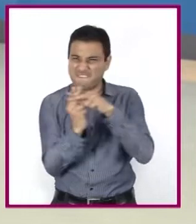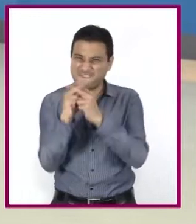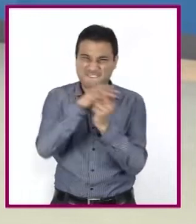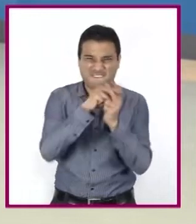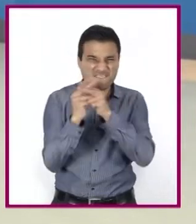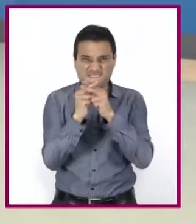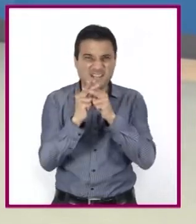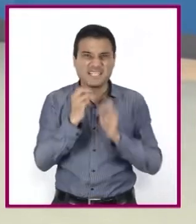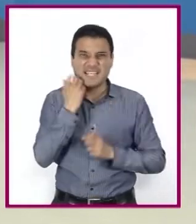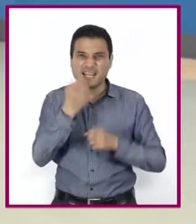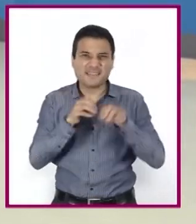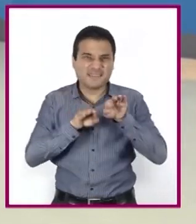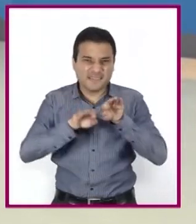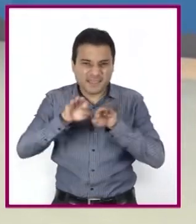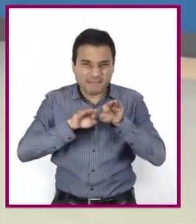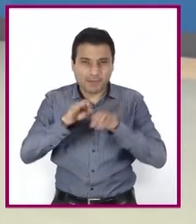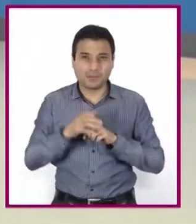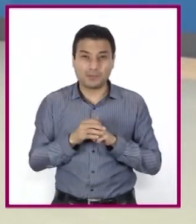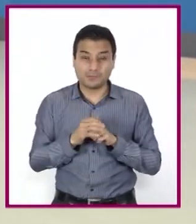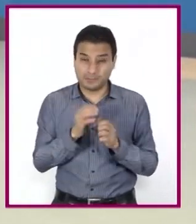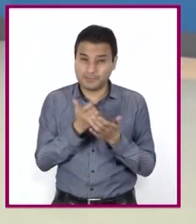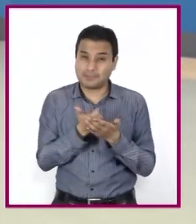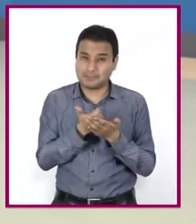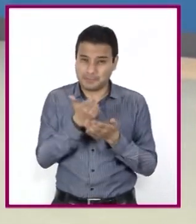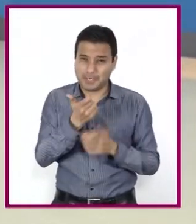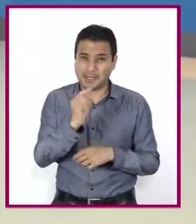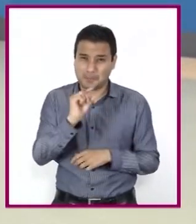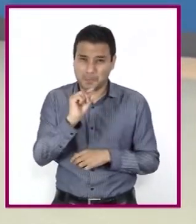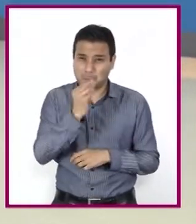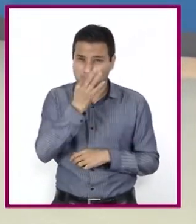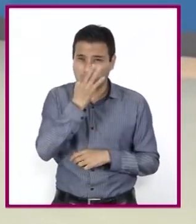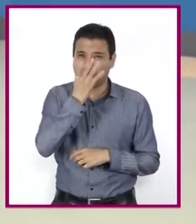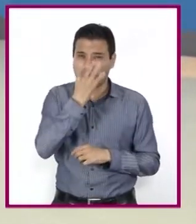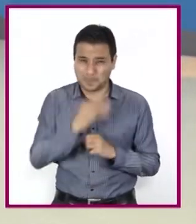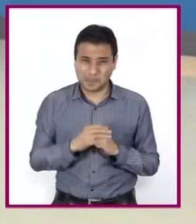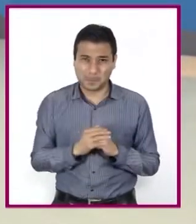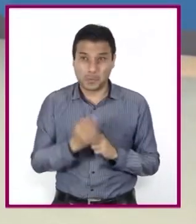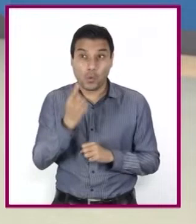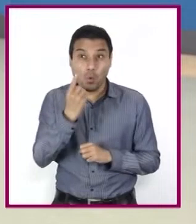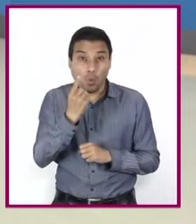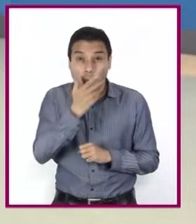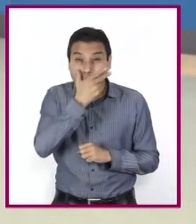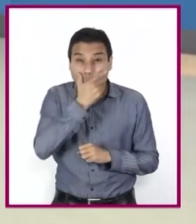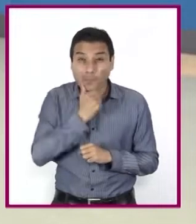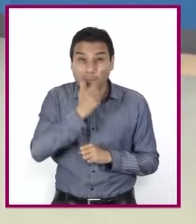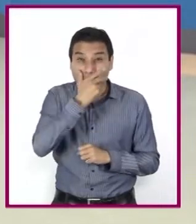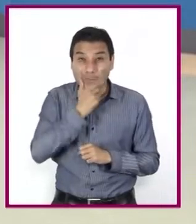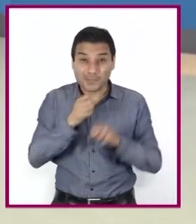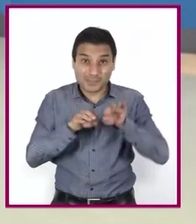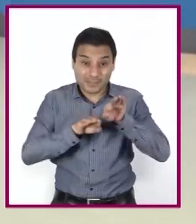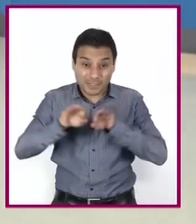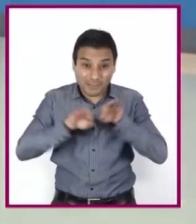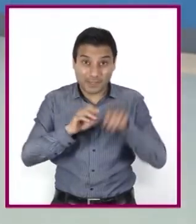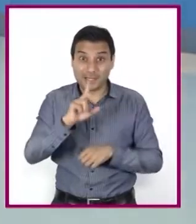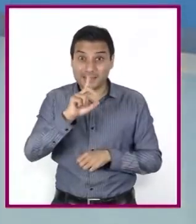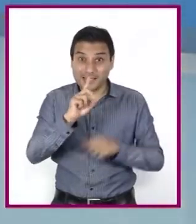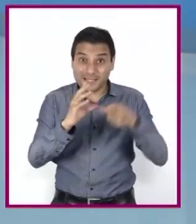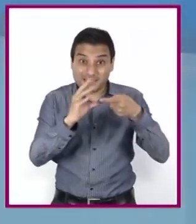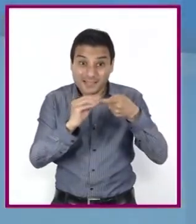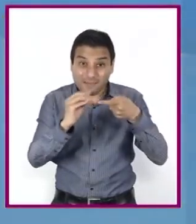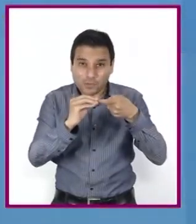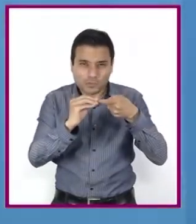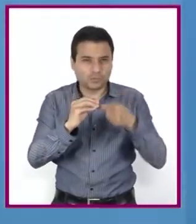Luchaban por un salario bajo. Si ese está dispuesto a trabajar por 30 centavos, yo trabajaré